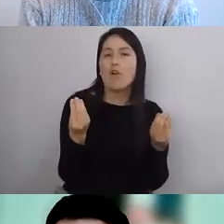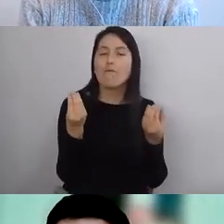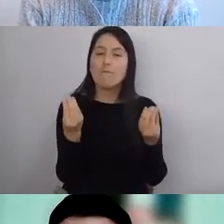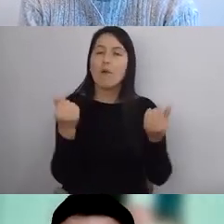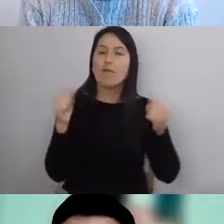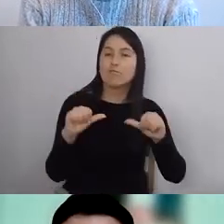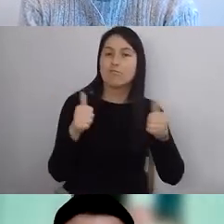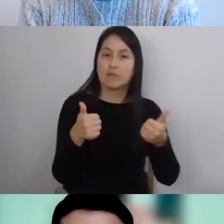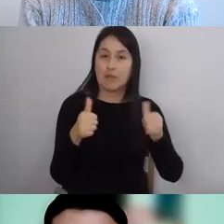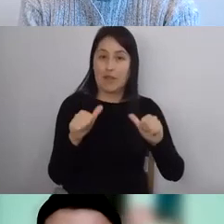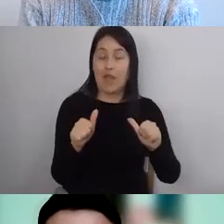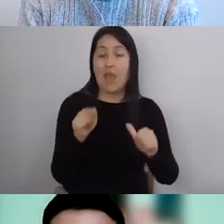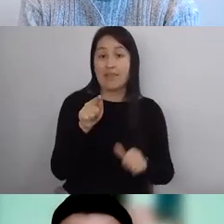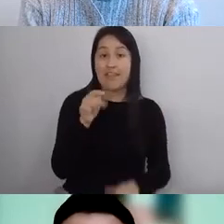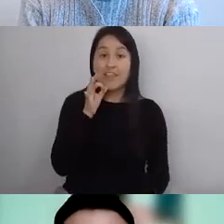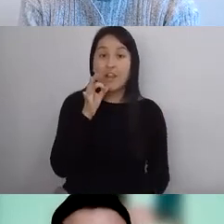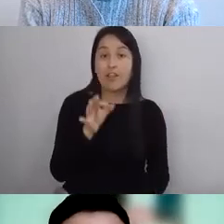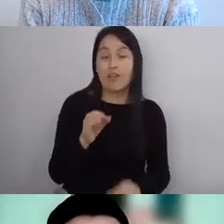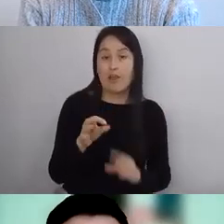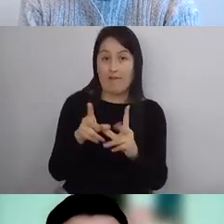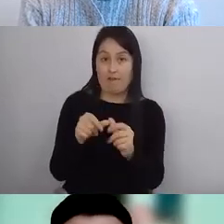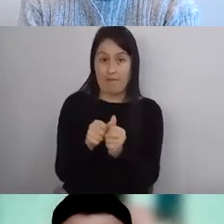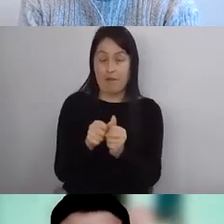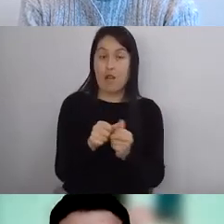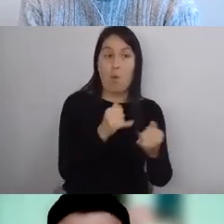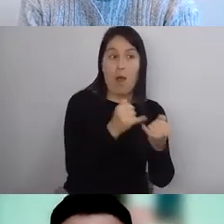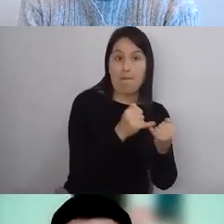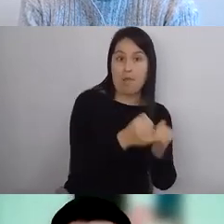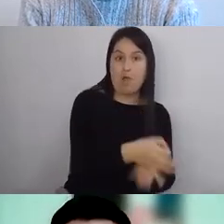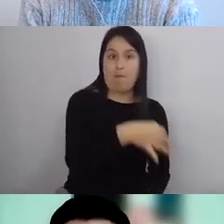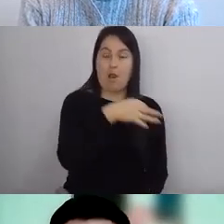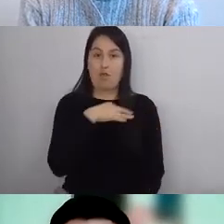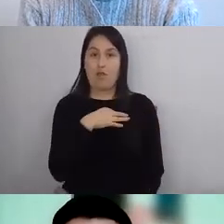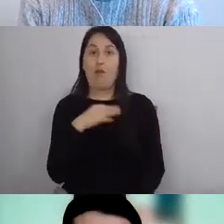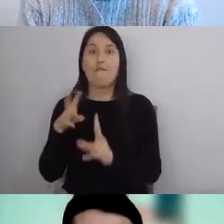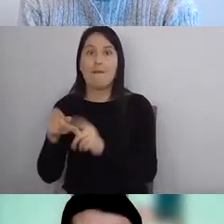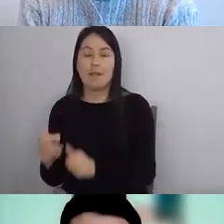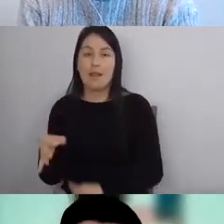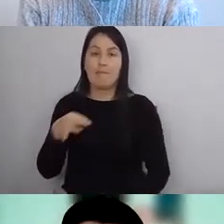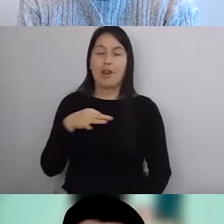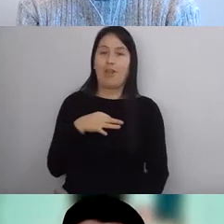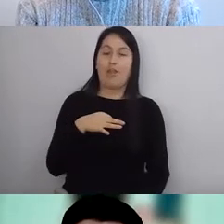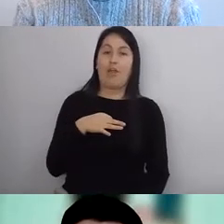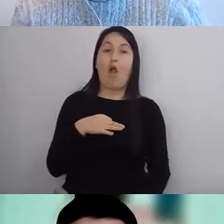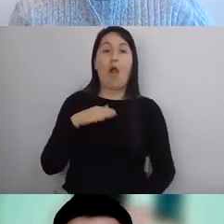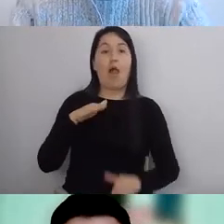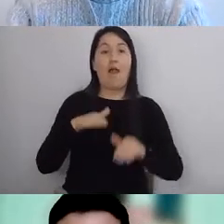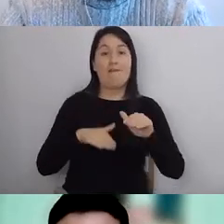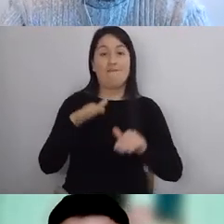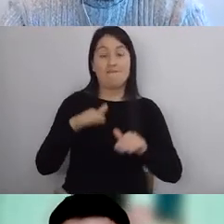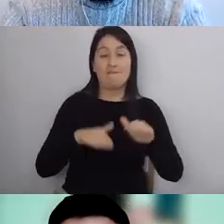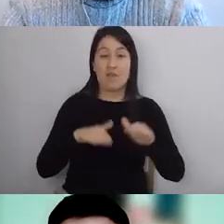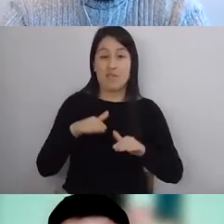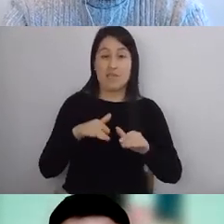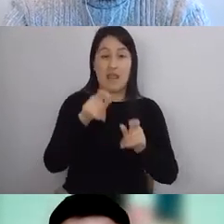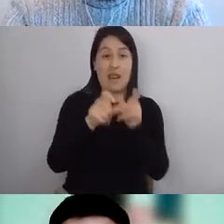te lo refirió un familiar, un amigo, que eres bueno en esto, pero muchas veces pasa que la gente, por lo contrario, no nos dice que